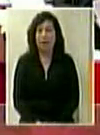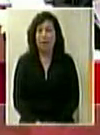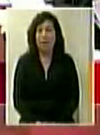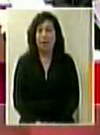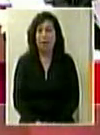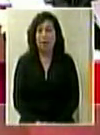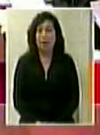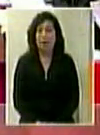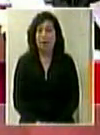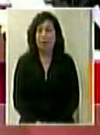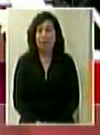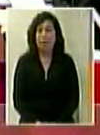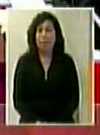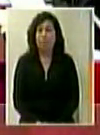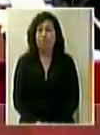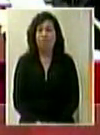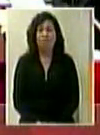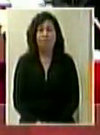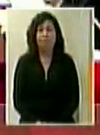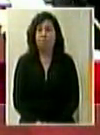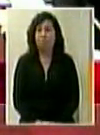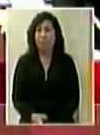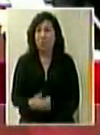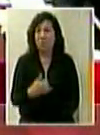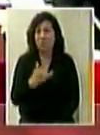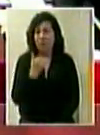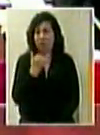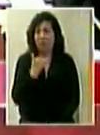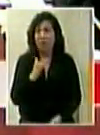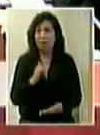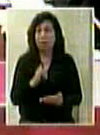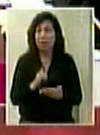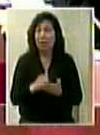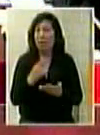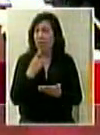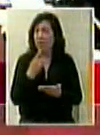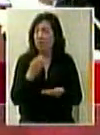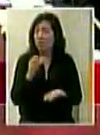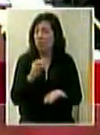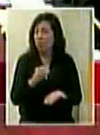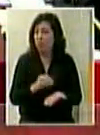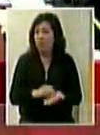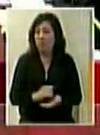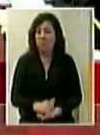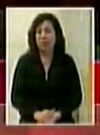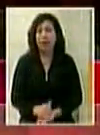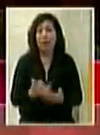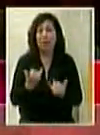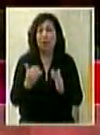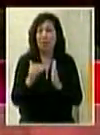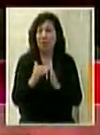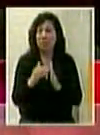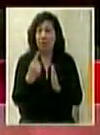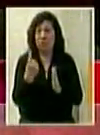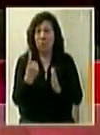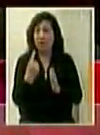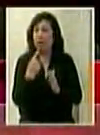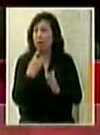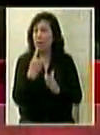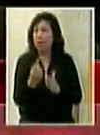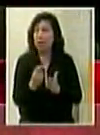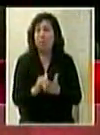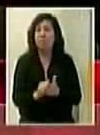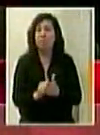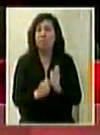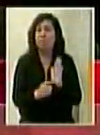Muchas gracias, presidente. No quería dejar pasar una equivocación que se está dando reiteradamente. Aquí en el artículo 1 efectivamente se dice,